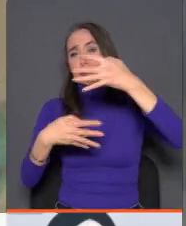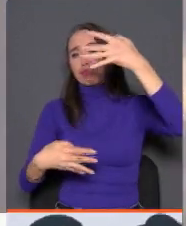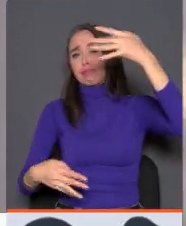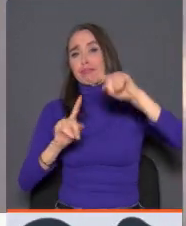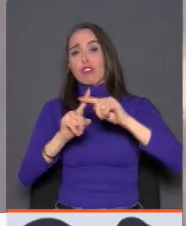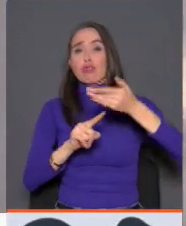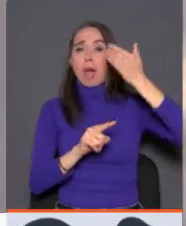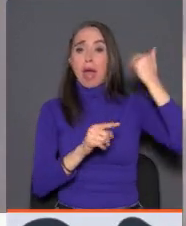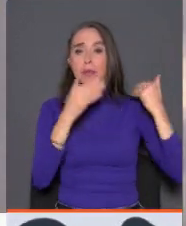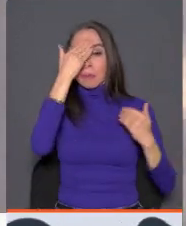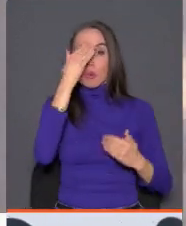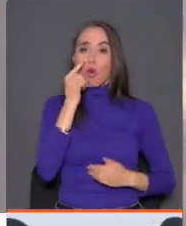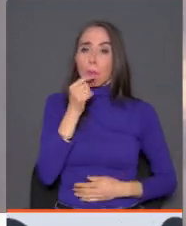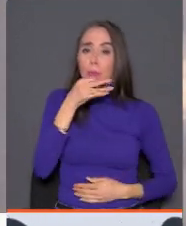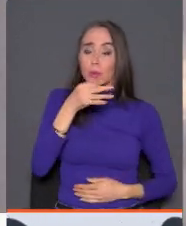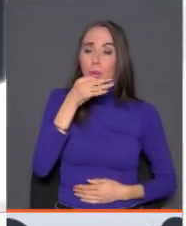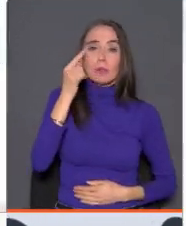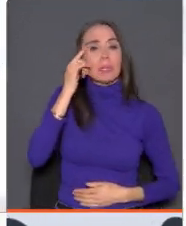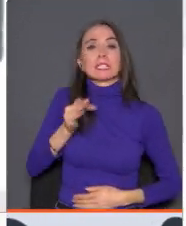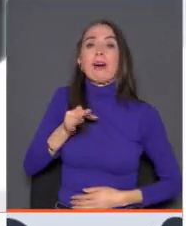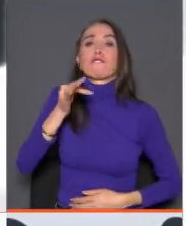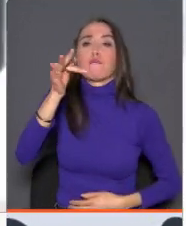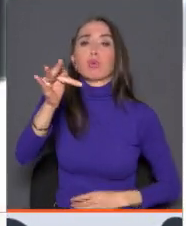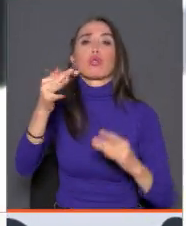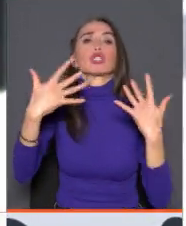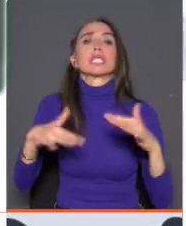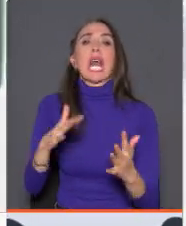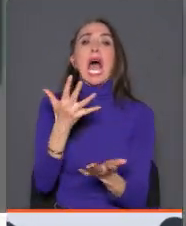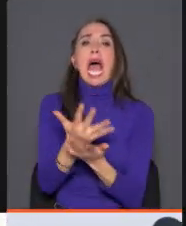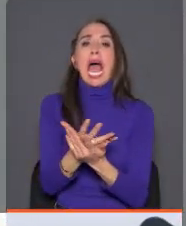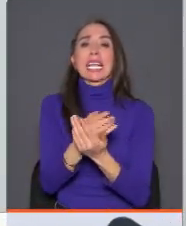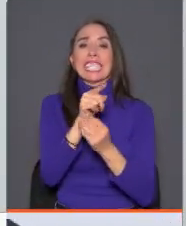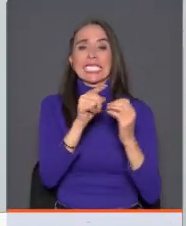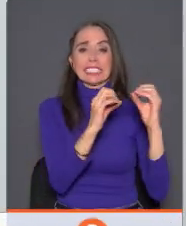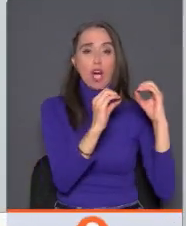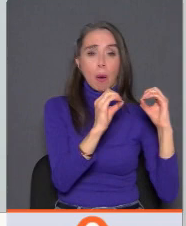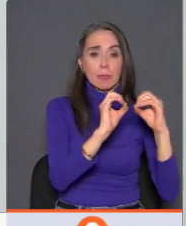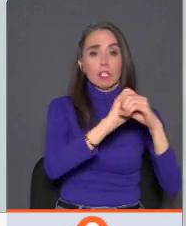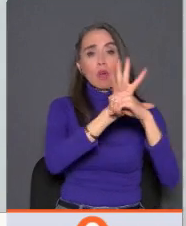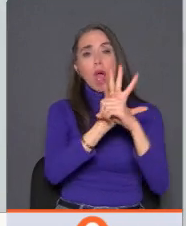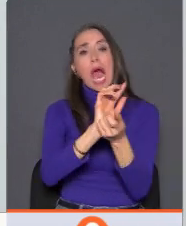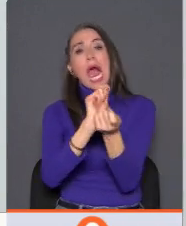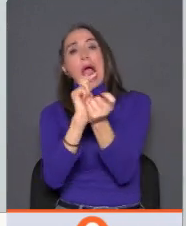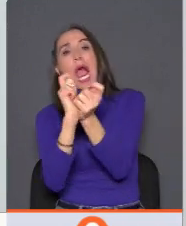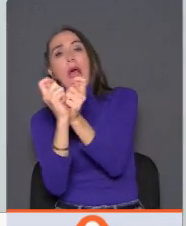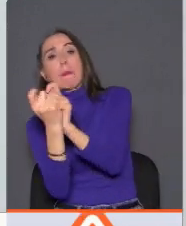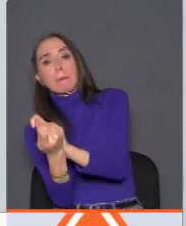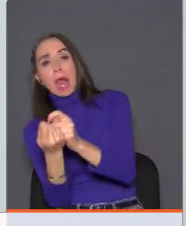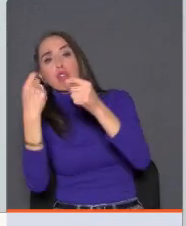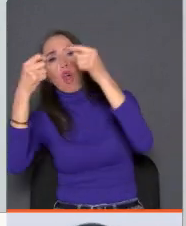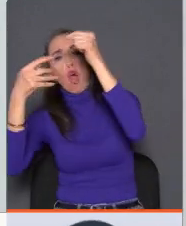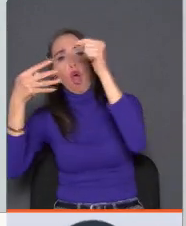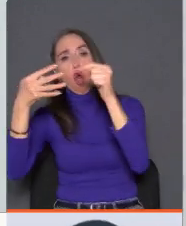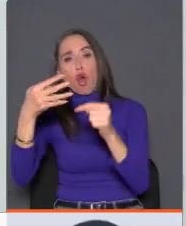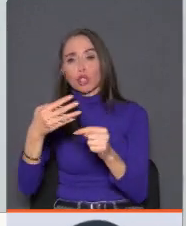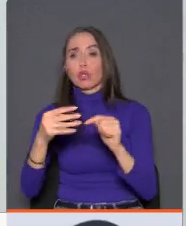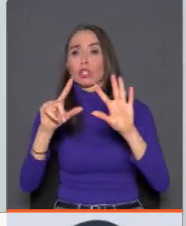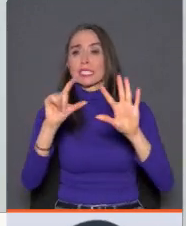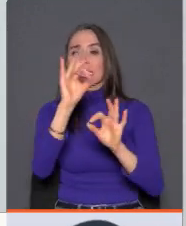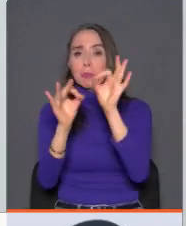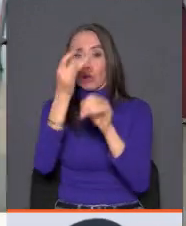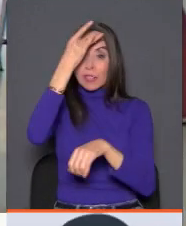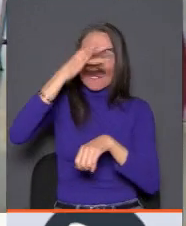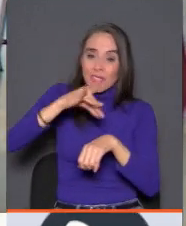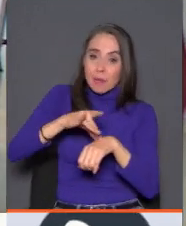preocupaban que llegaran más adelante, están ya presentes en este momento. El 70% de los casos que están ocurriendo son por las